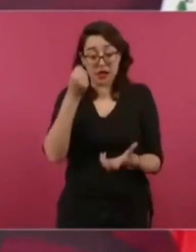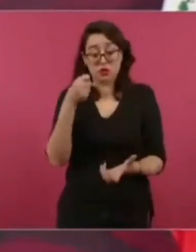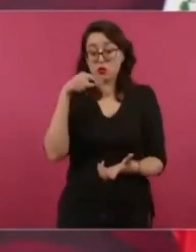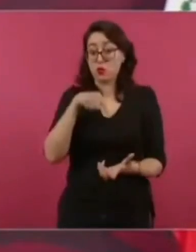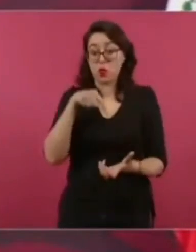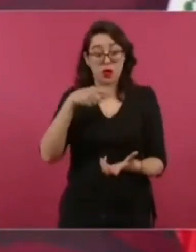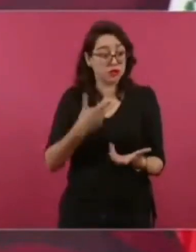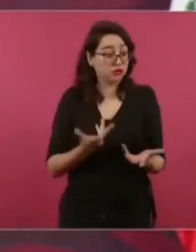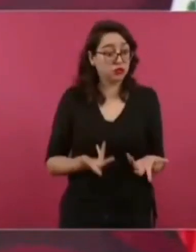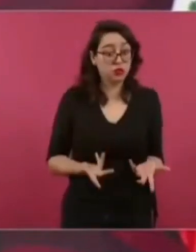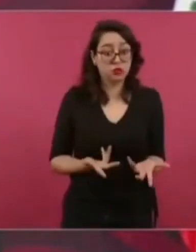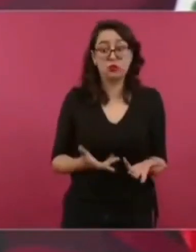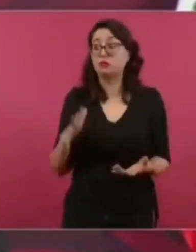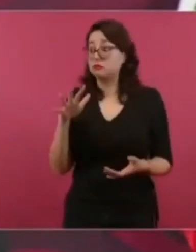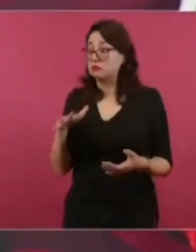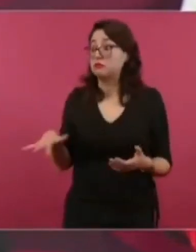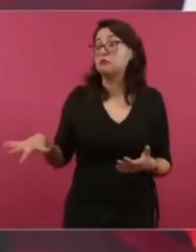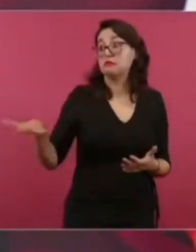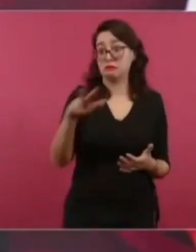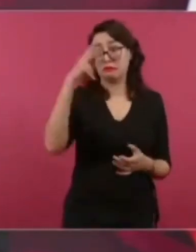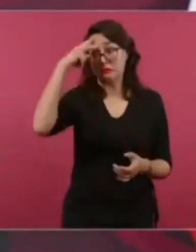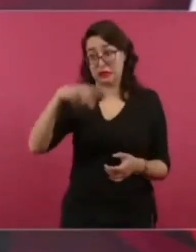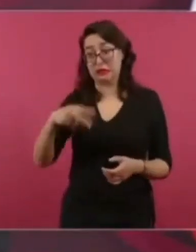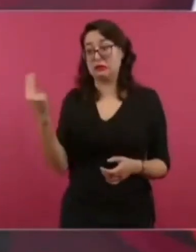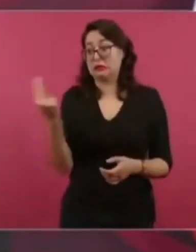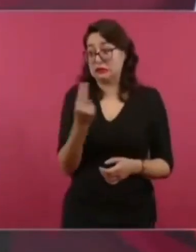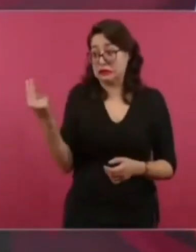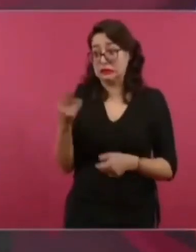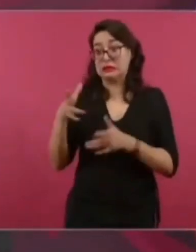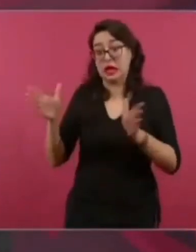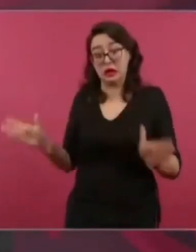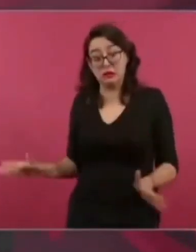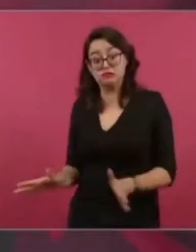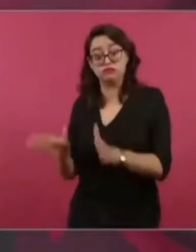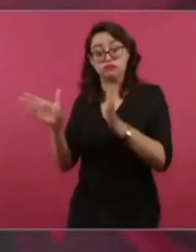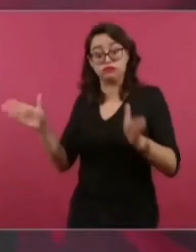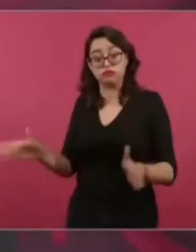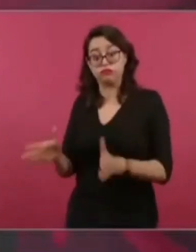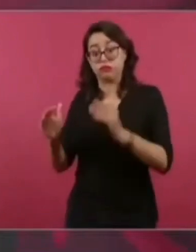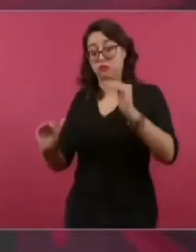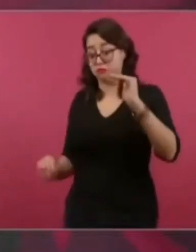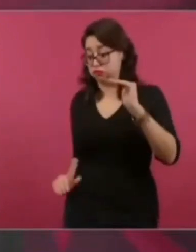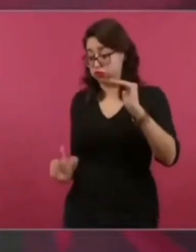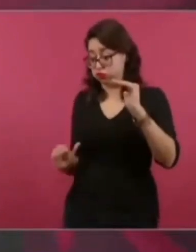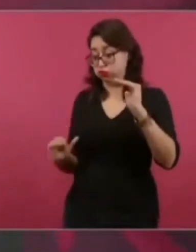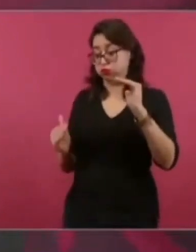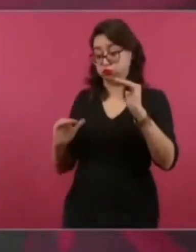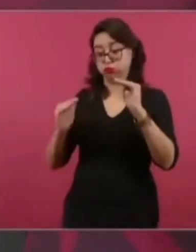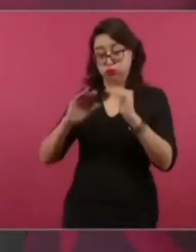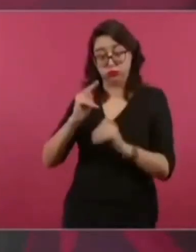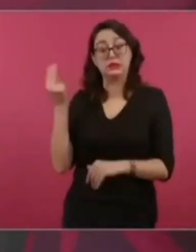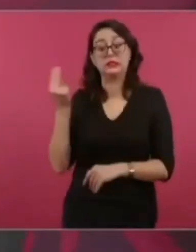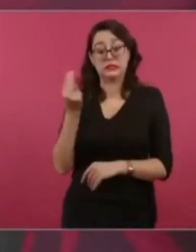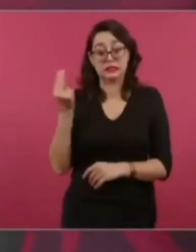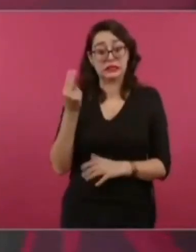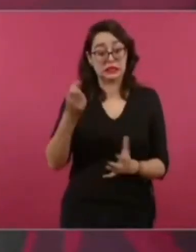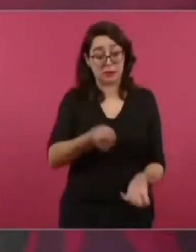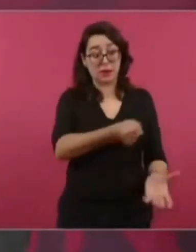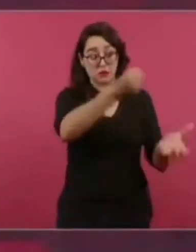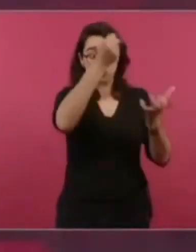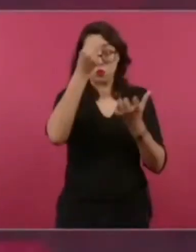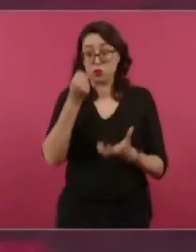financiar el desarrollo de México. Y